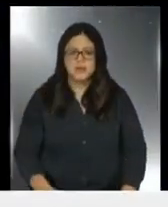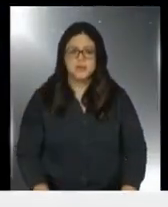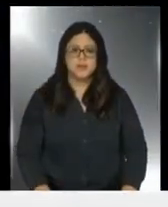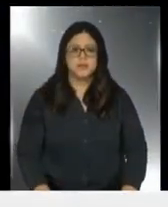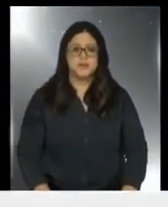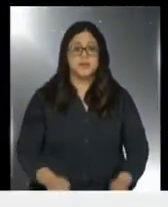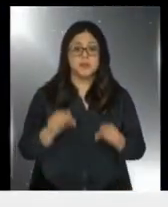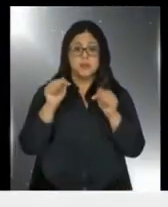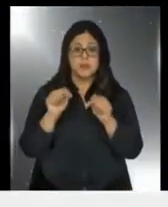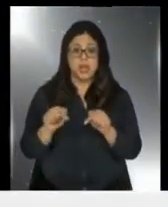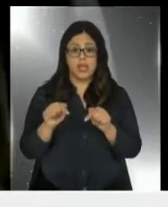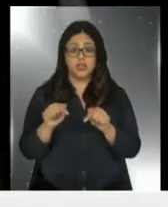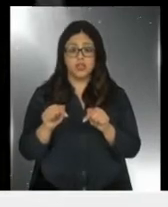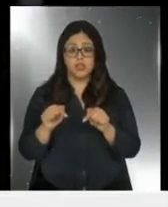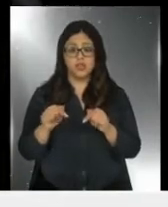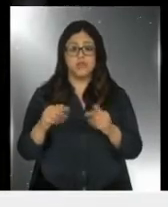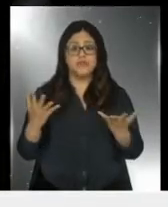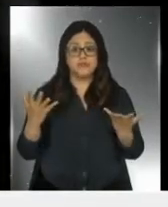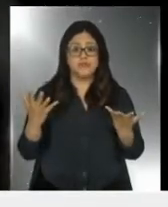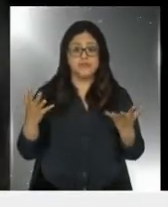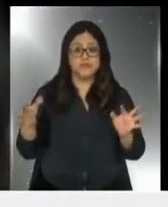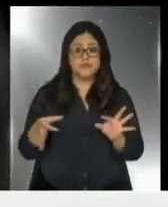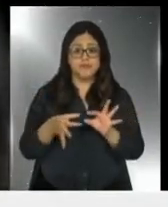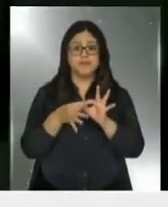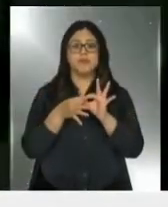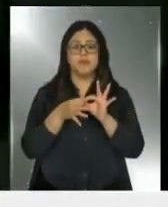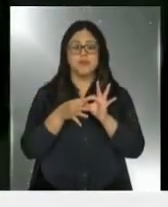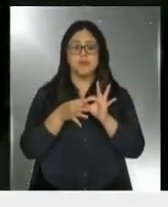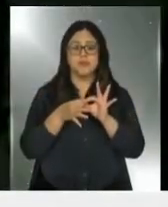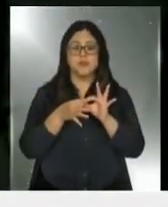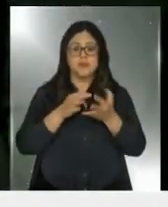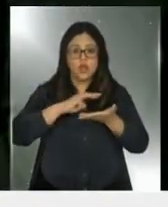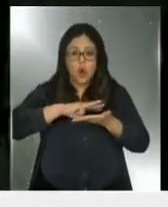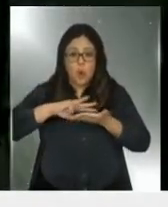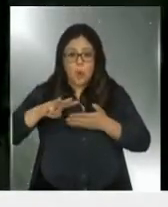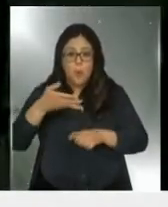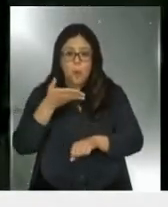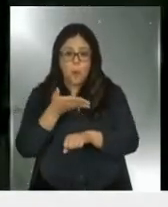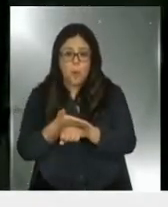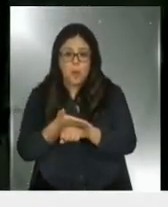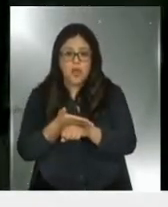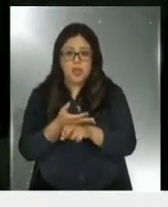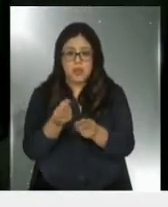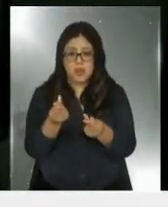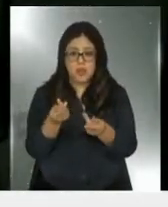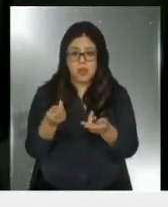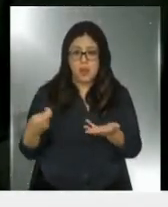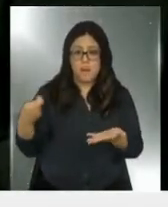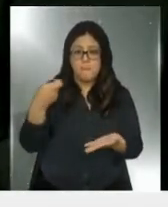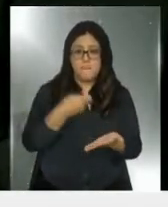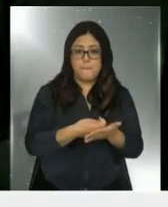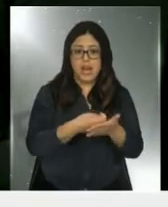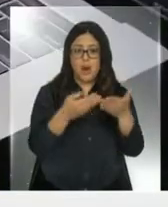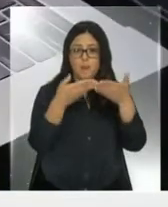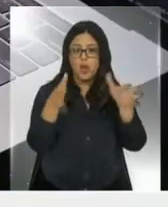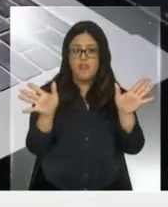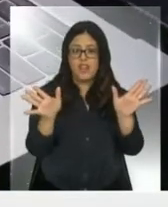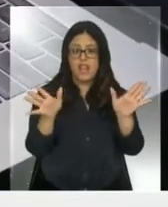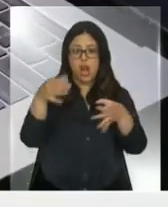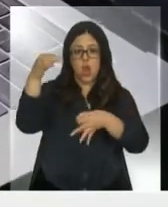Este ataque generalmente viene acompañado de un mensaje solicitando un pago por liberar los